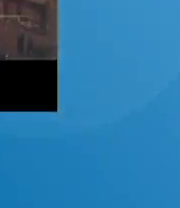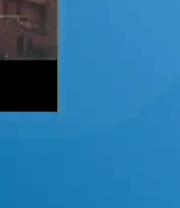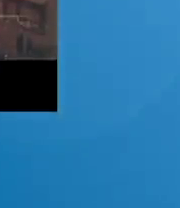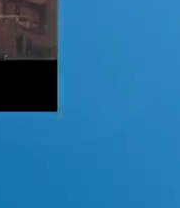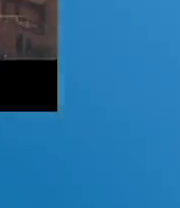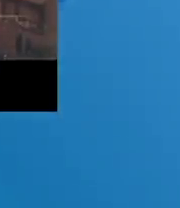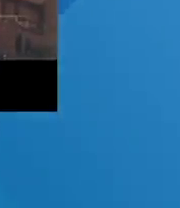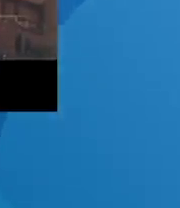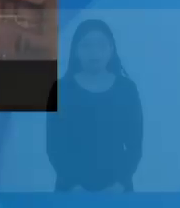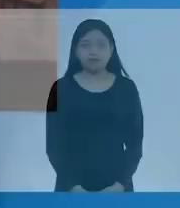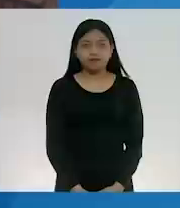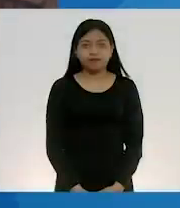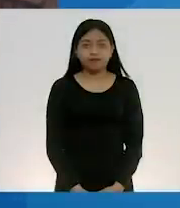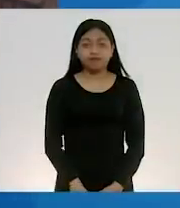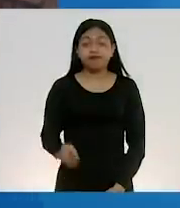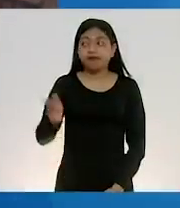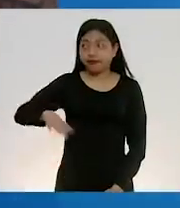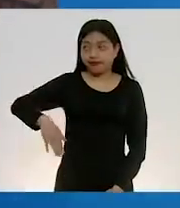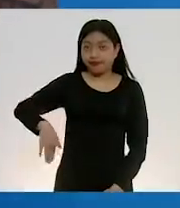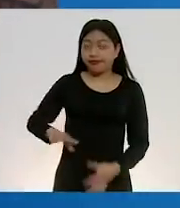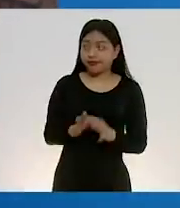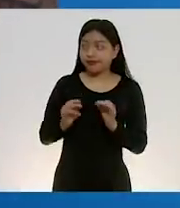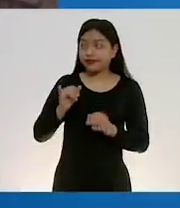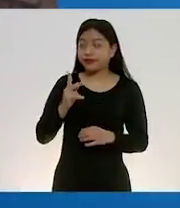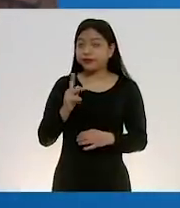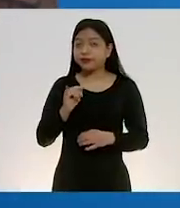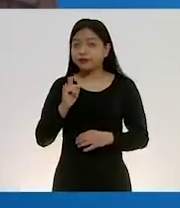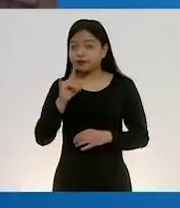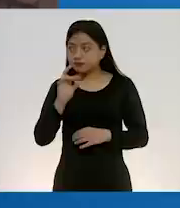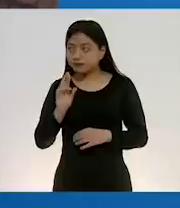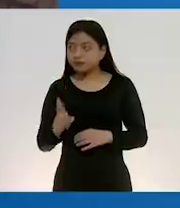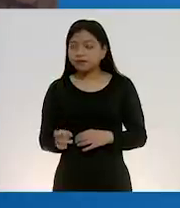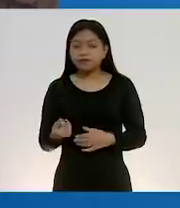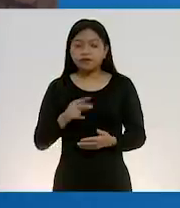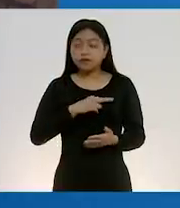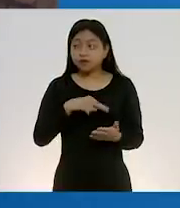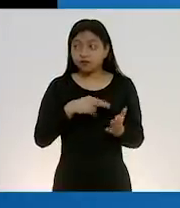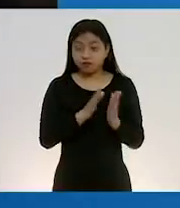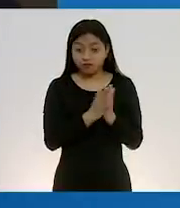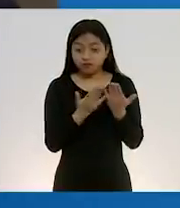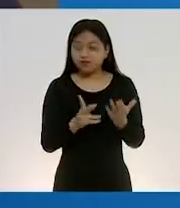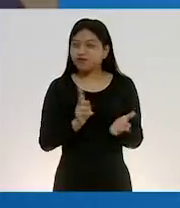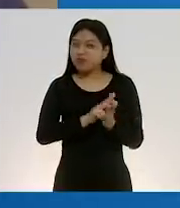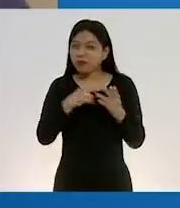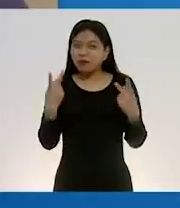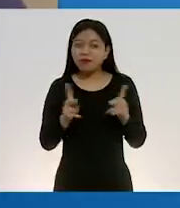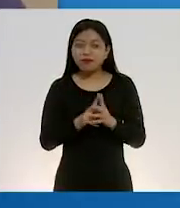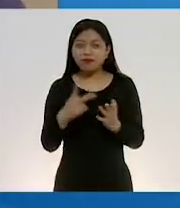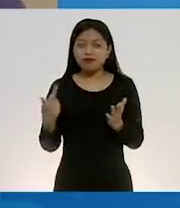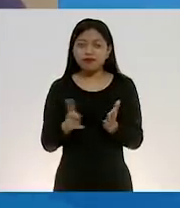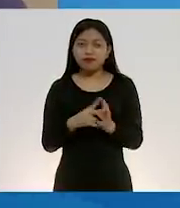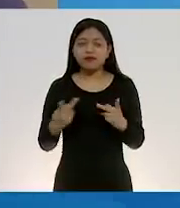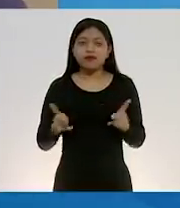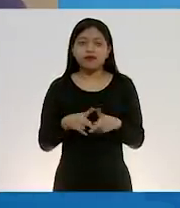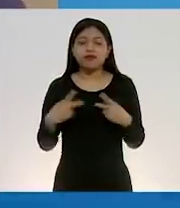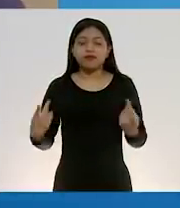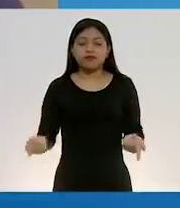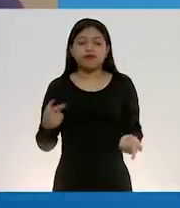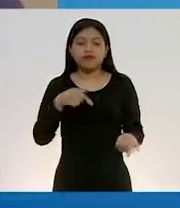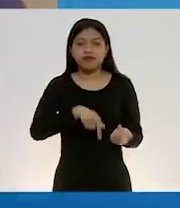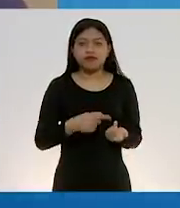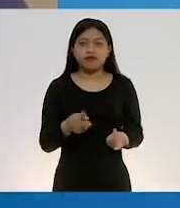Nos mencionabas hace un momento, Pilar, acerca de lo que podemos leer en el periódico. Y bueno, todos somos